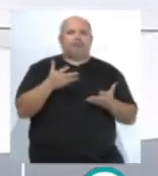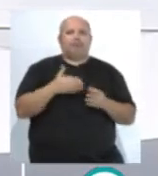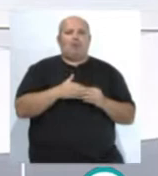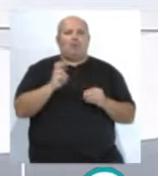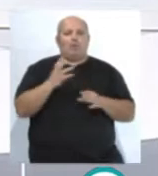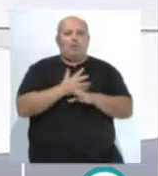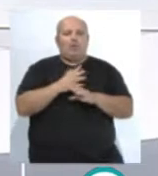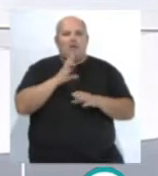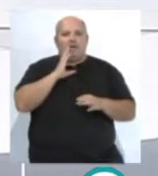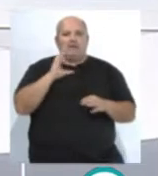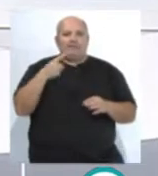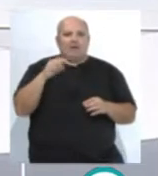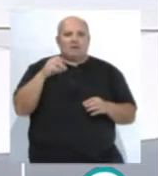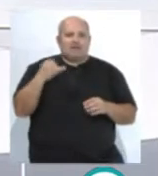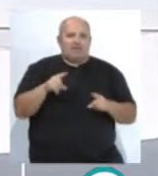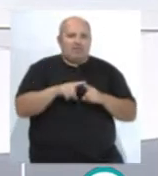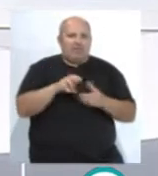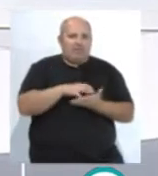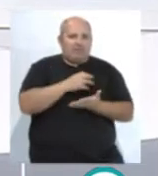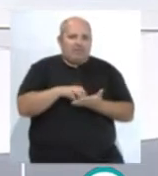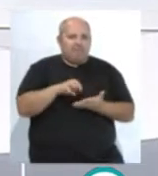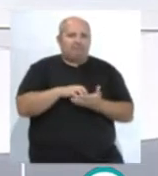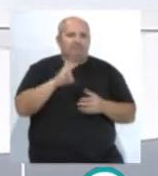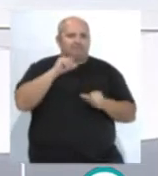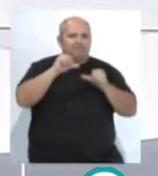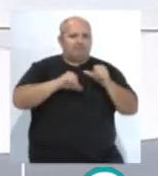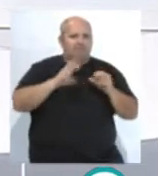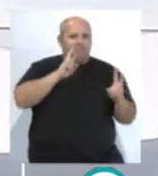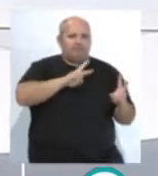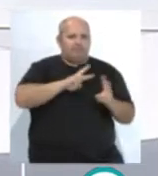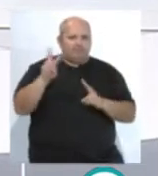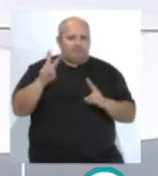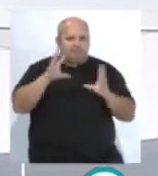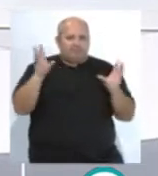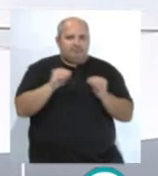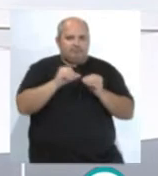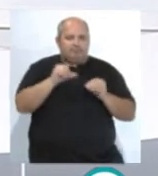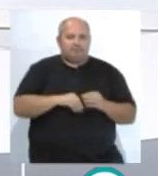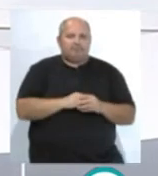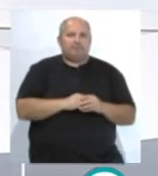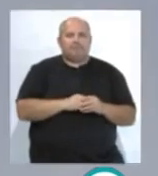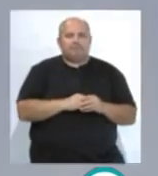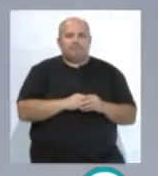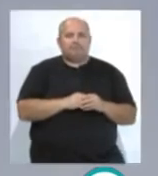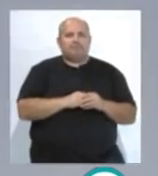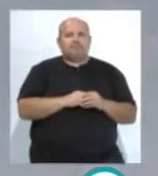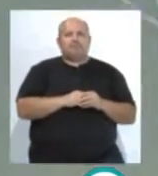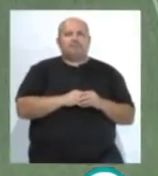otros jugadores como Sergio Sánchez, Marcos Mauro. Vemos las alineaciones titulares.